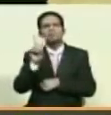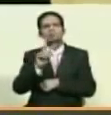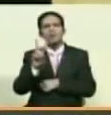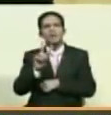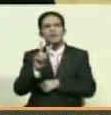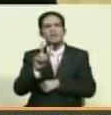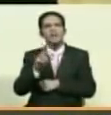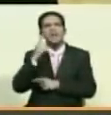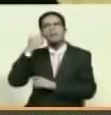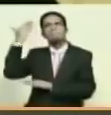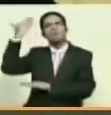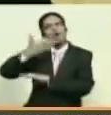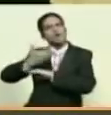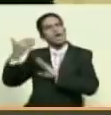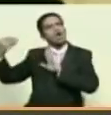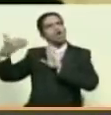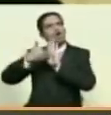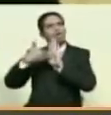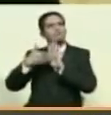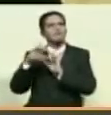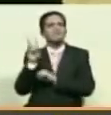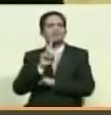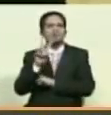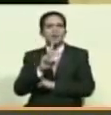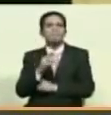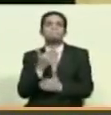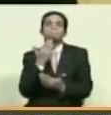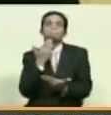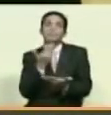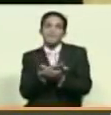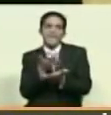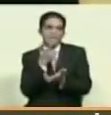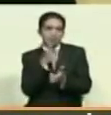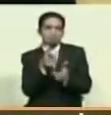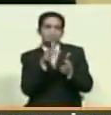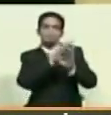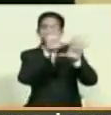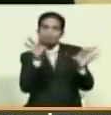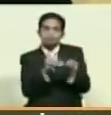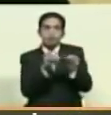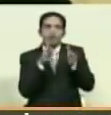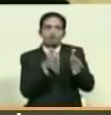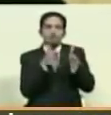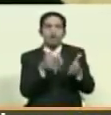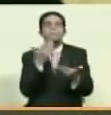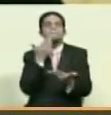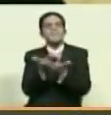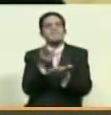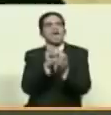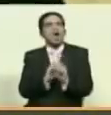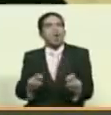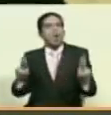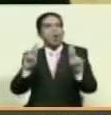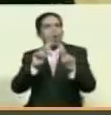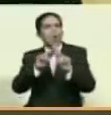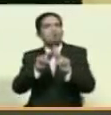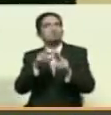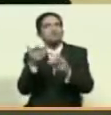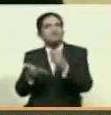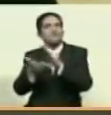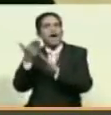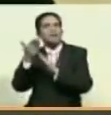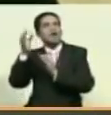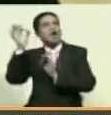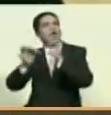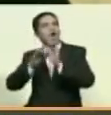que es el bloqueo contra Venezuela. Y pide incluso en sus recomendaciones que la Asamblea General de Naciones Unidas eleve a la Corte Penal Internacional,